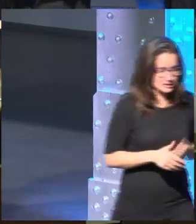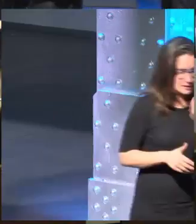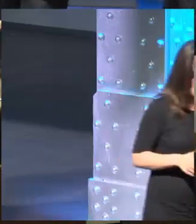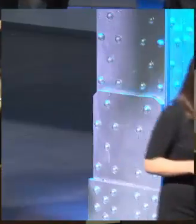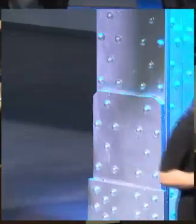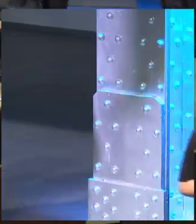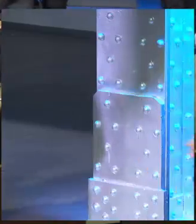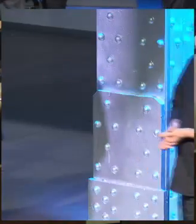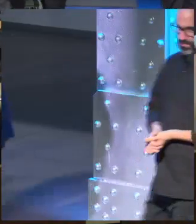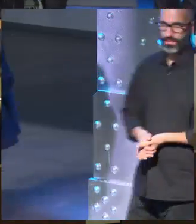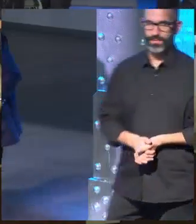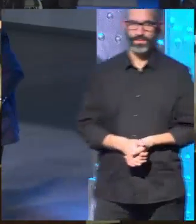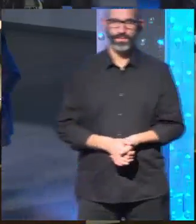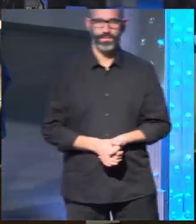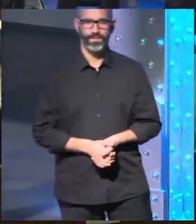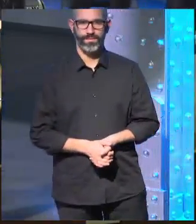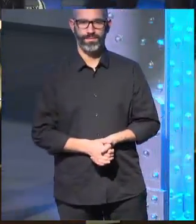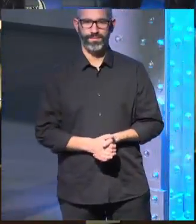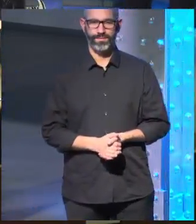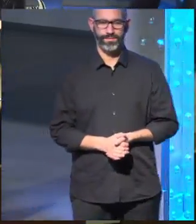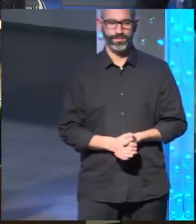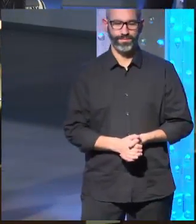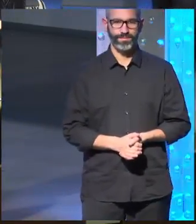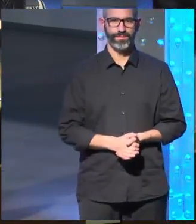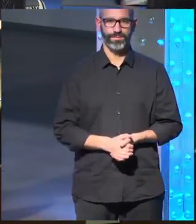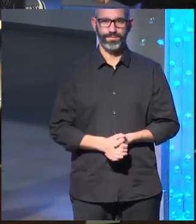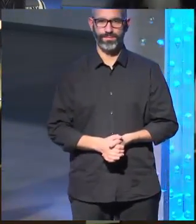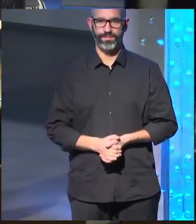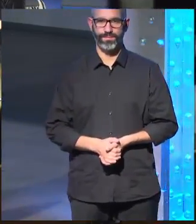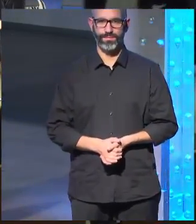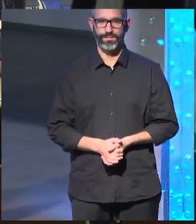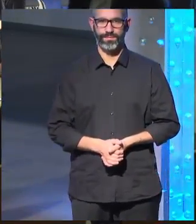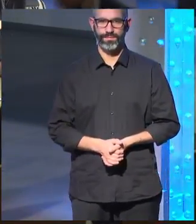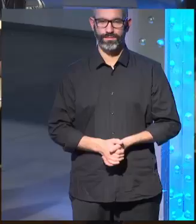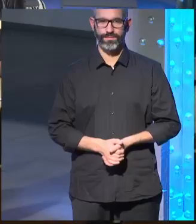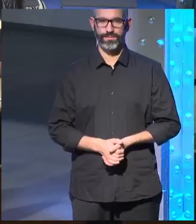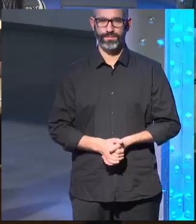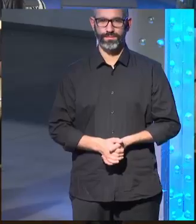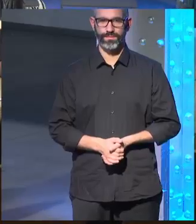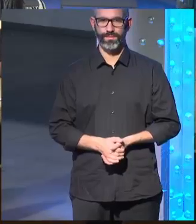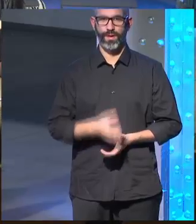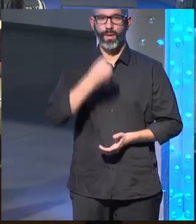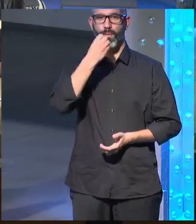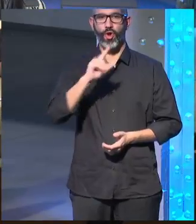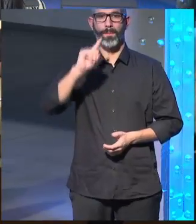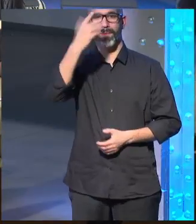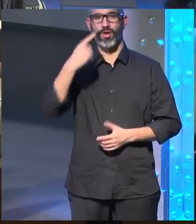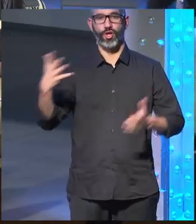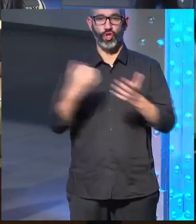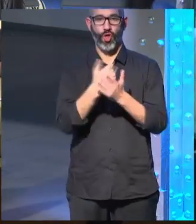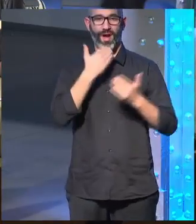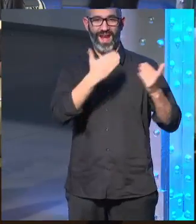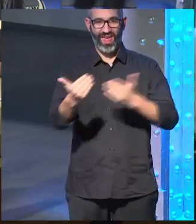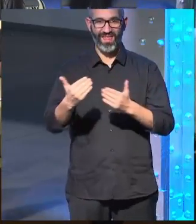en la entre medias de todos ellos. Perdón, Eduardo. Primero de todo, muchas